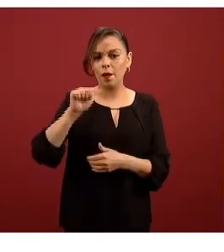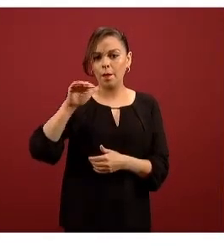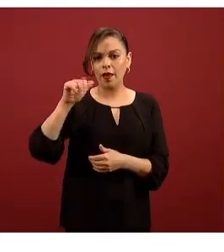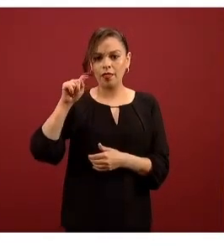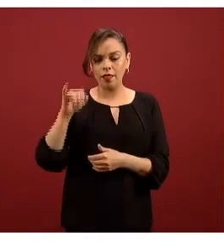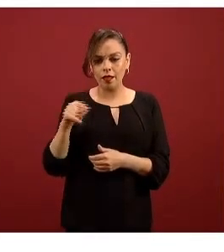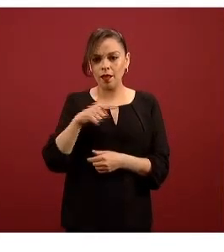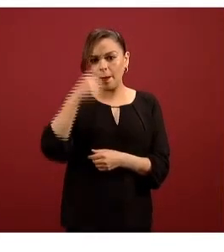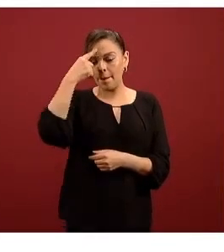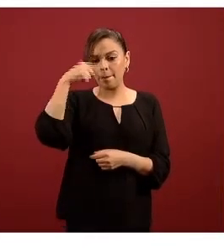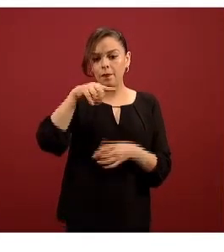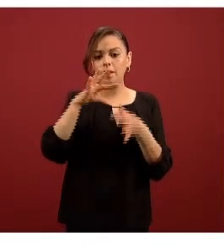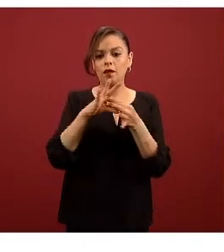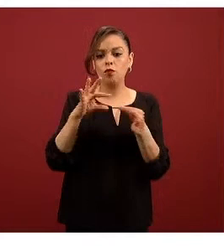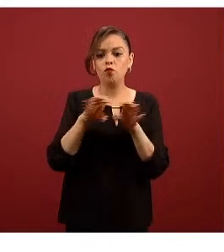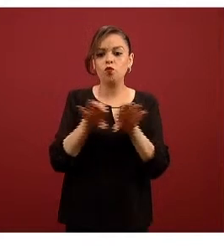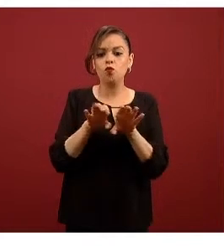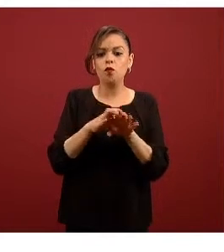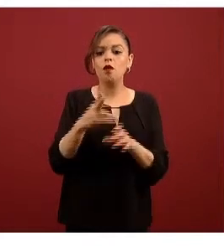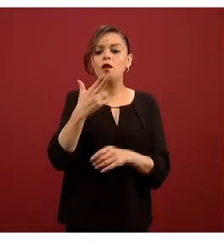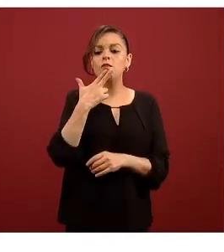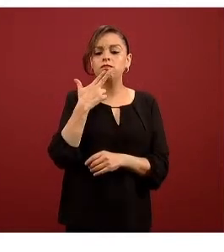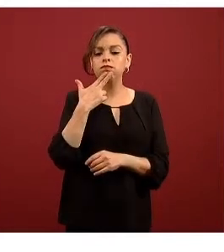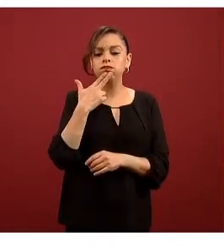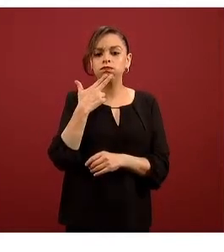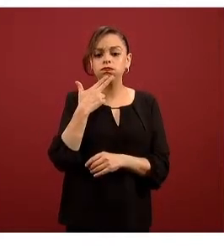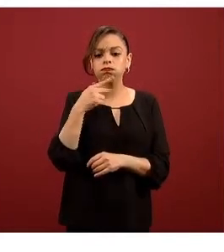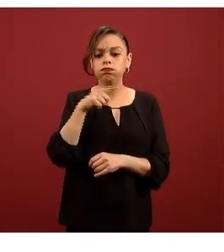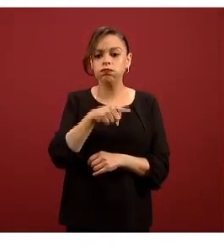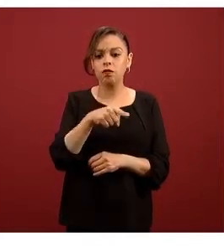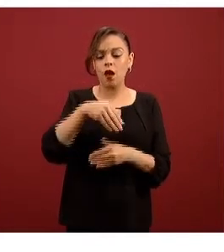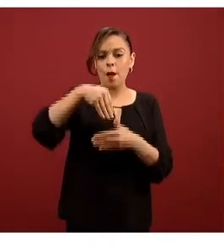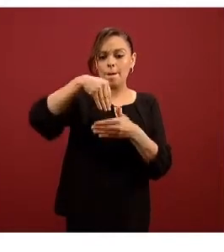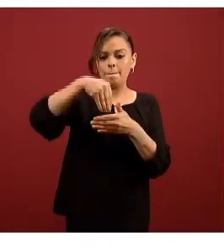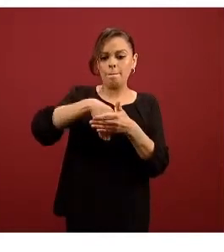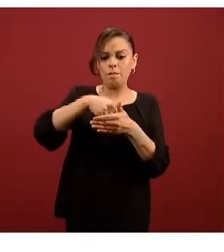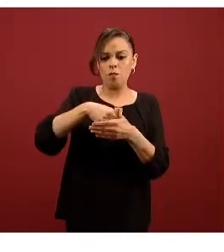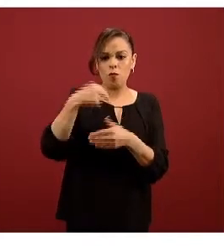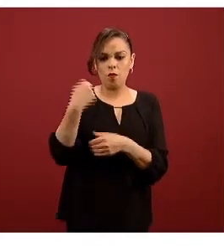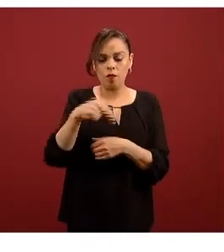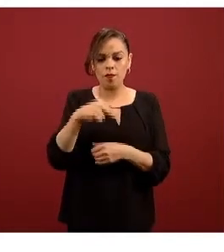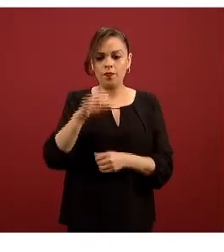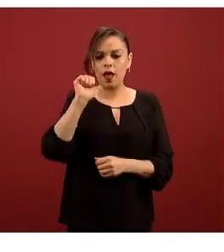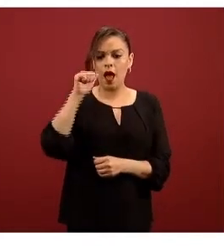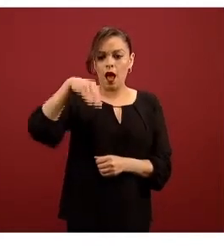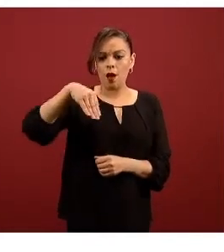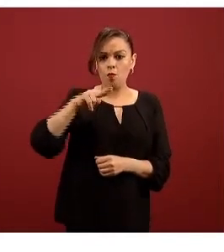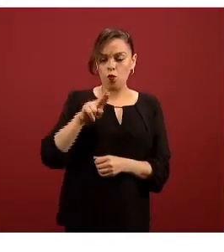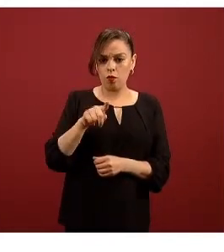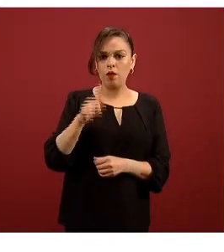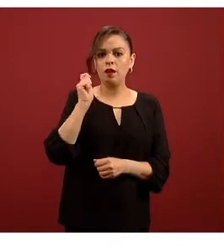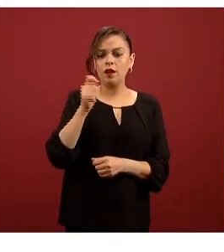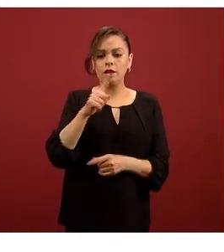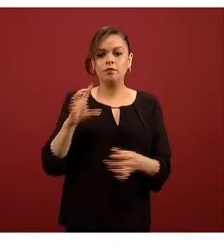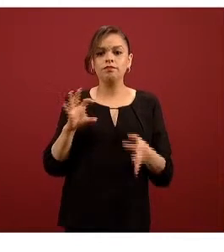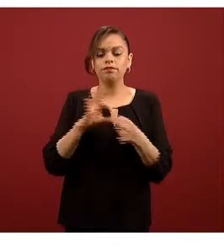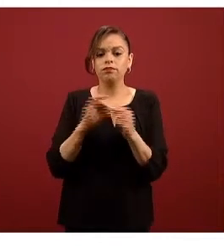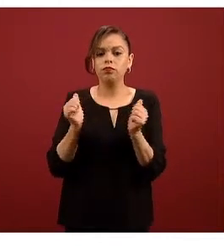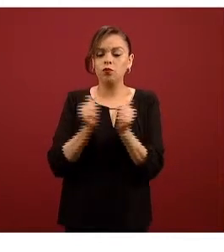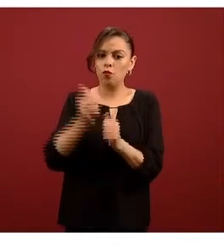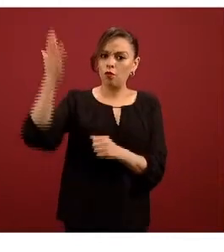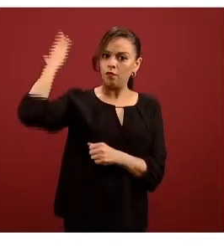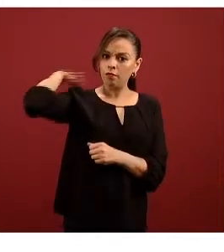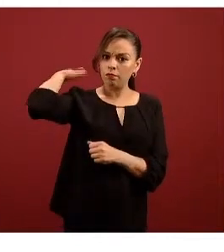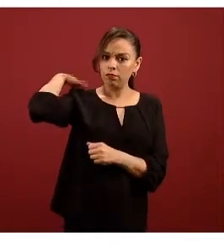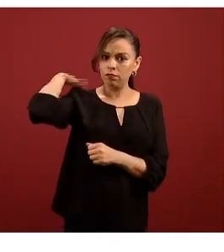diseño que se basa en el uso de bolsas ambuq que tienen una iso more fia con los pulmones y que en